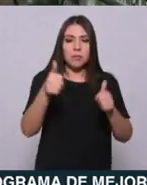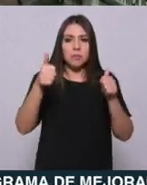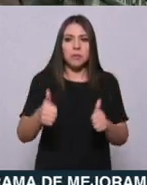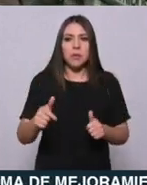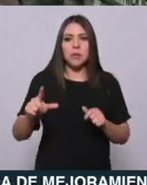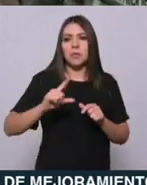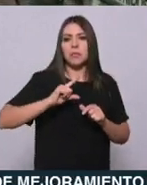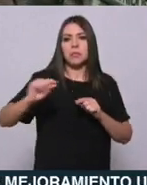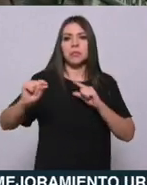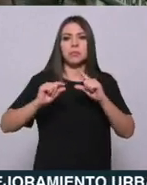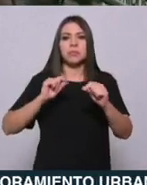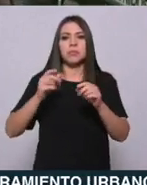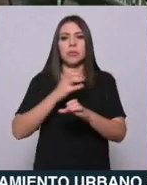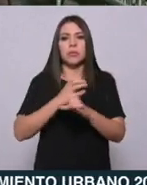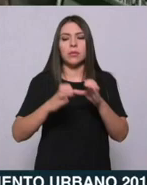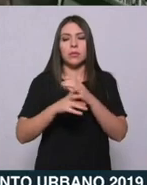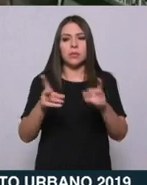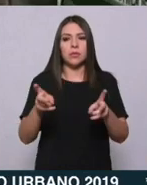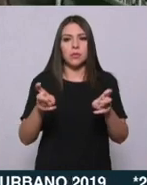todo lo robado.